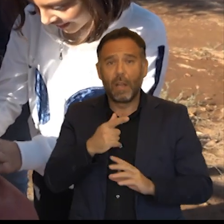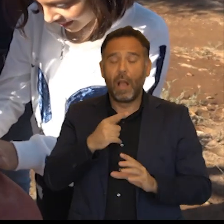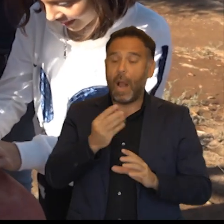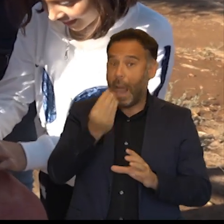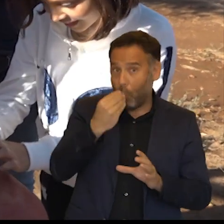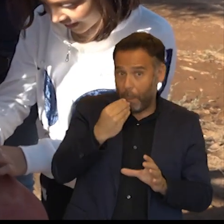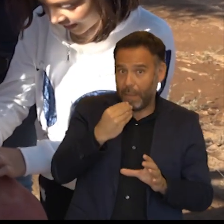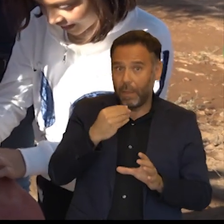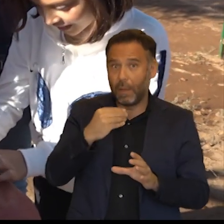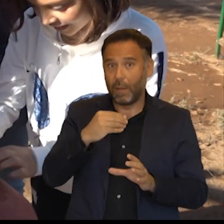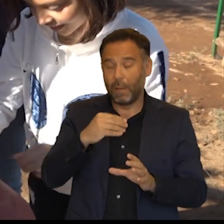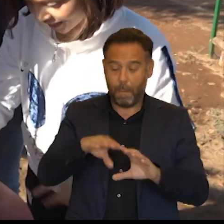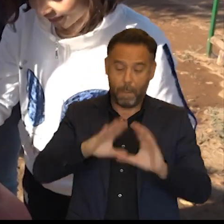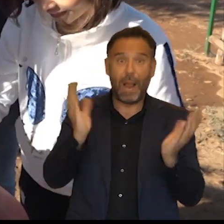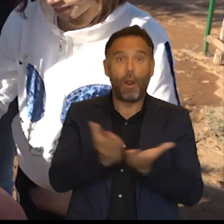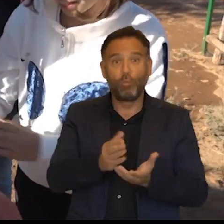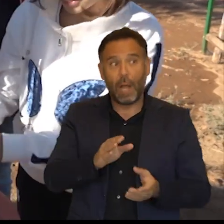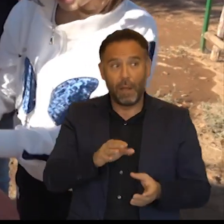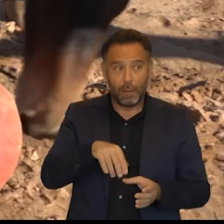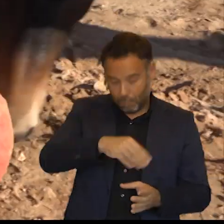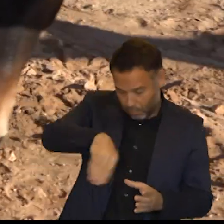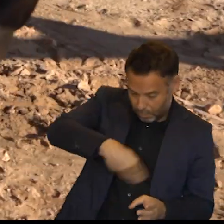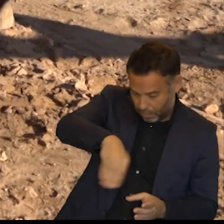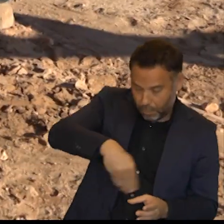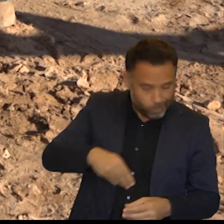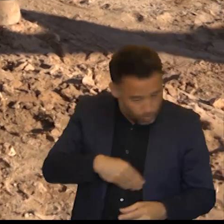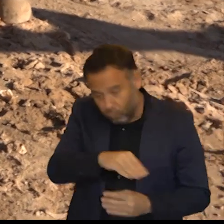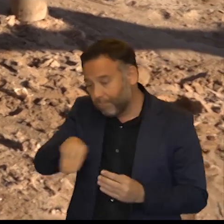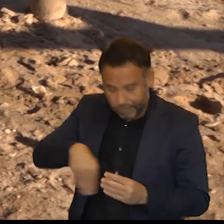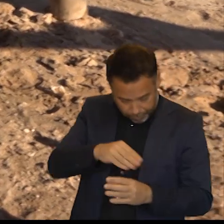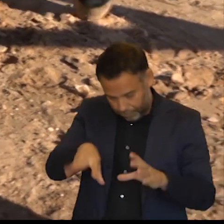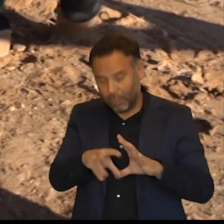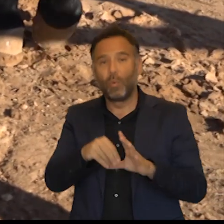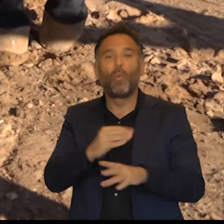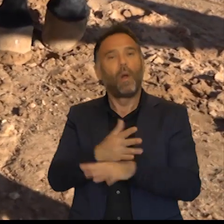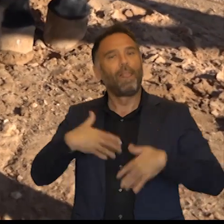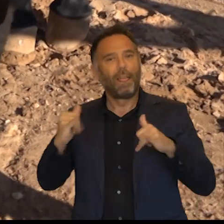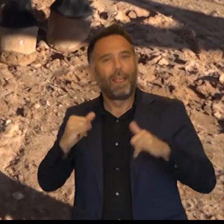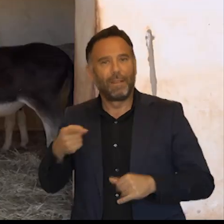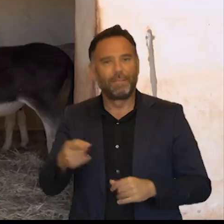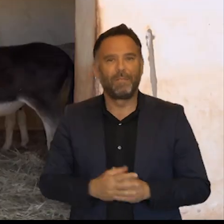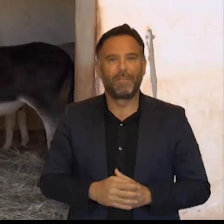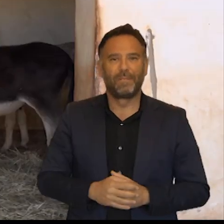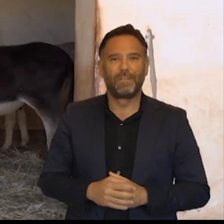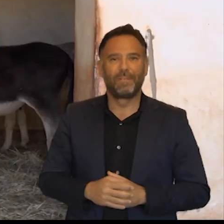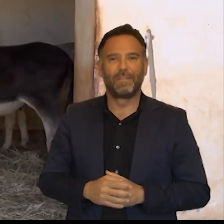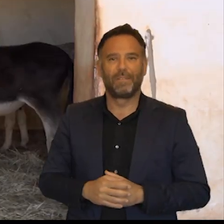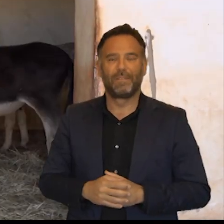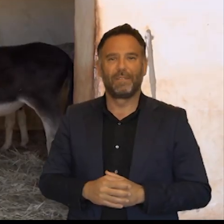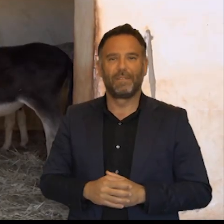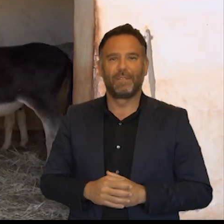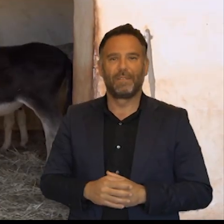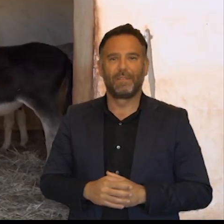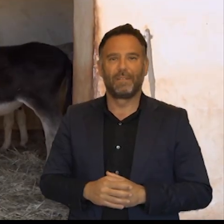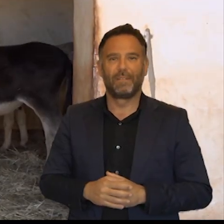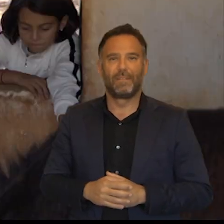consiste en que tienen que sacar la comida rotando la pelota. Muy bien. 1, 2 y 3,